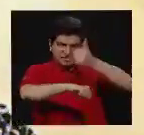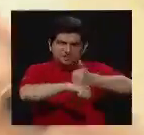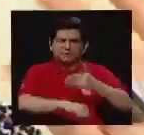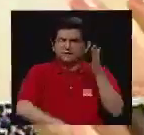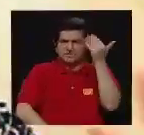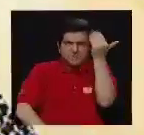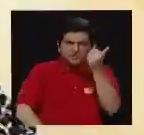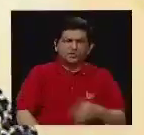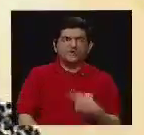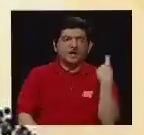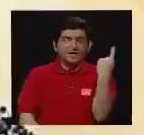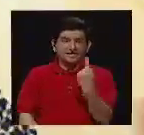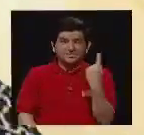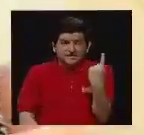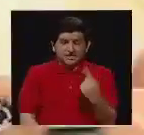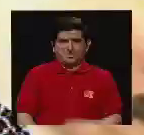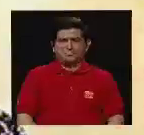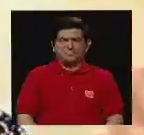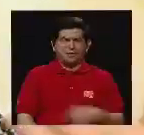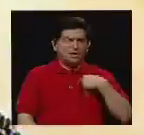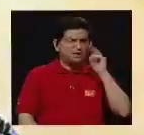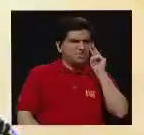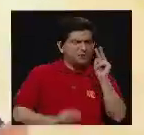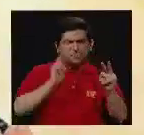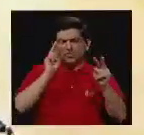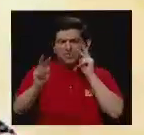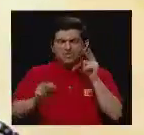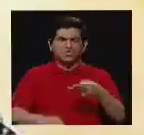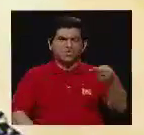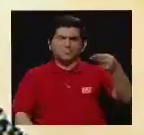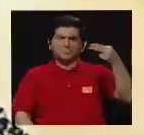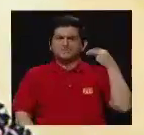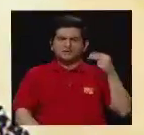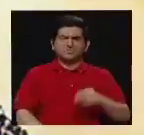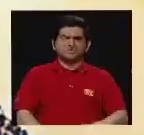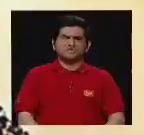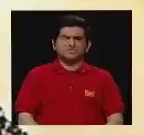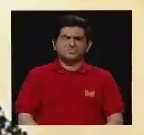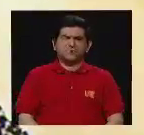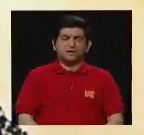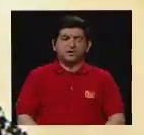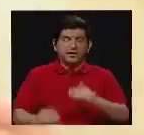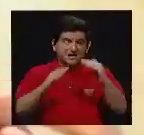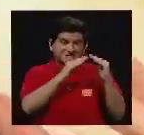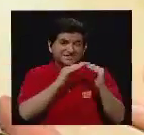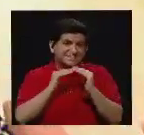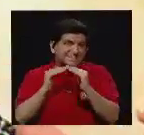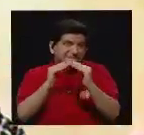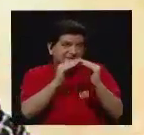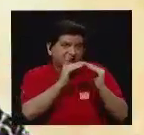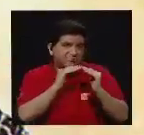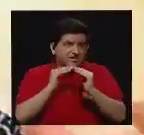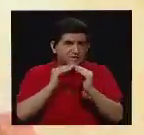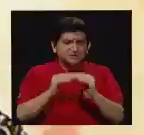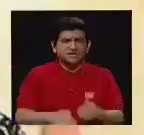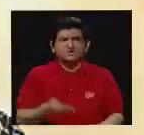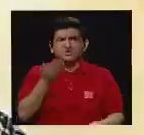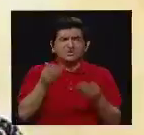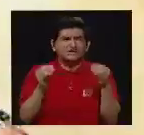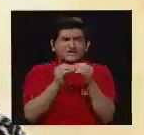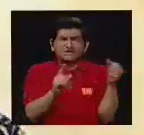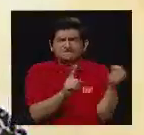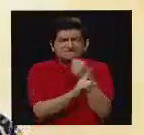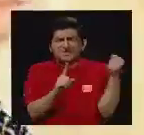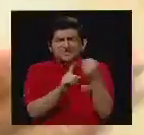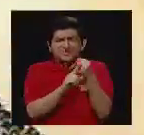impusieron. ¿Por qué? Porque siempre, por lo menos por lo que yo he visto a través de la historia, es que la civilización